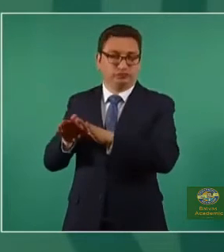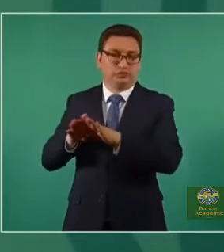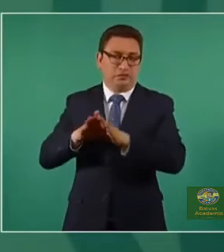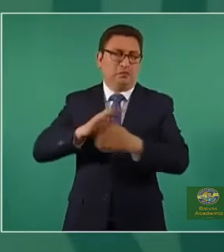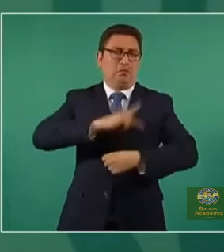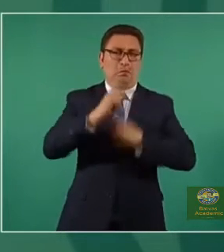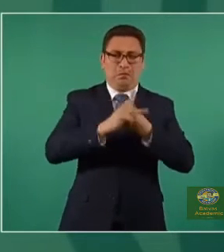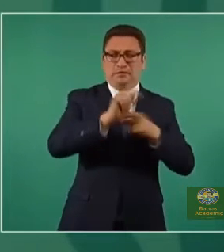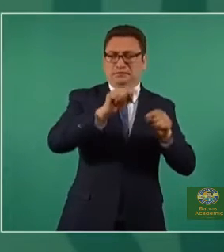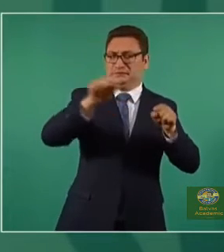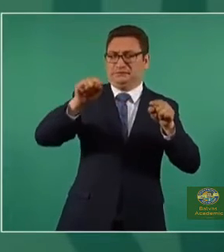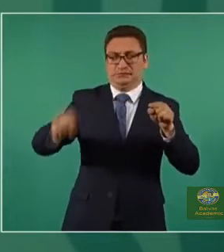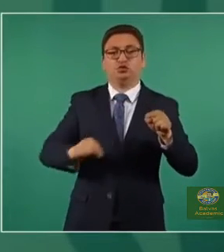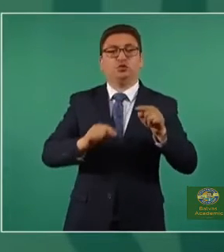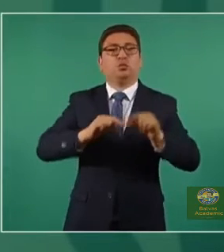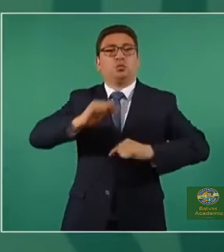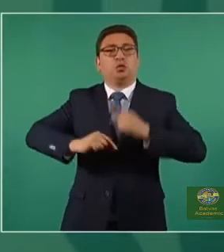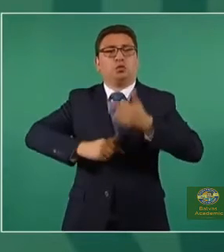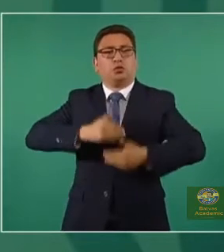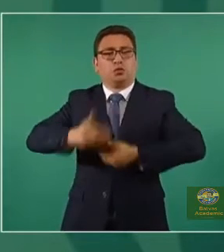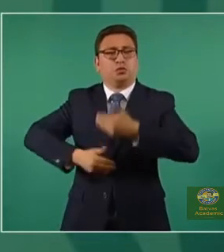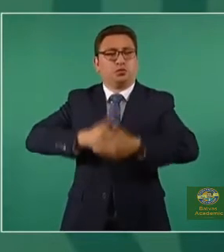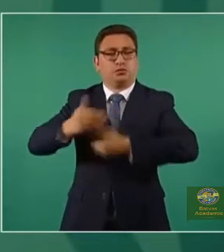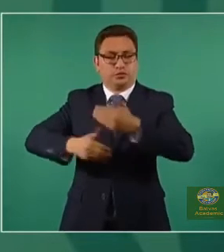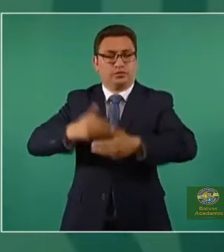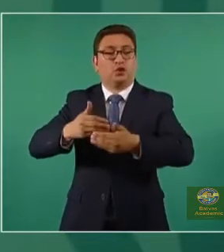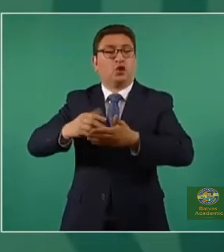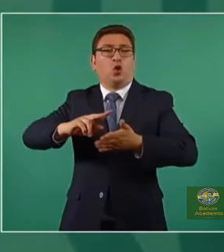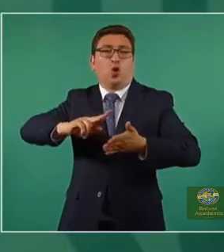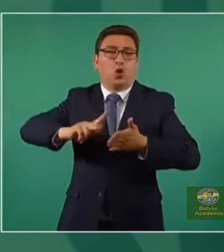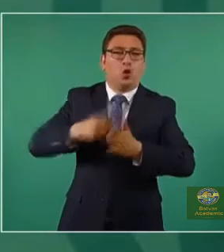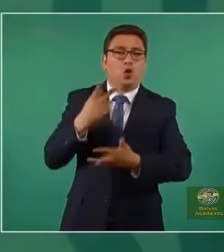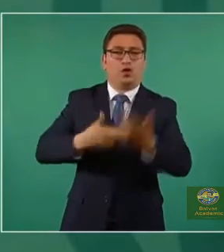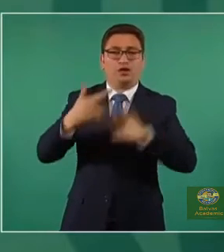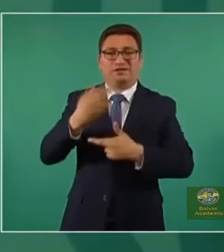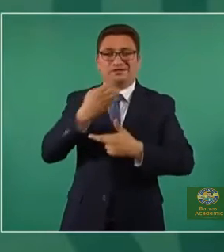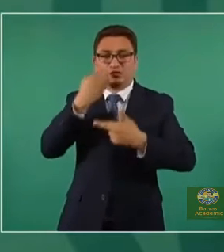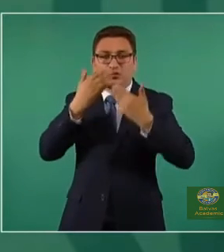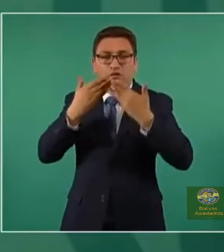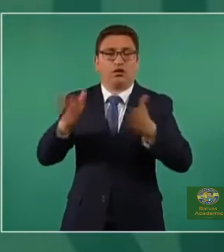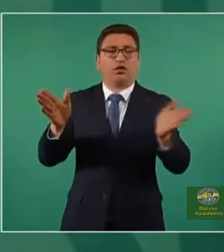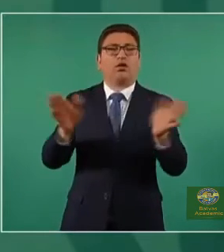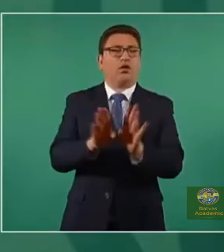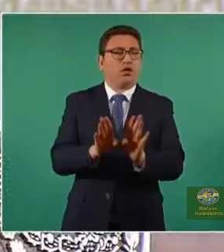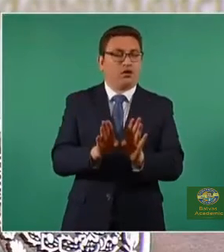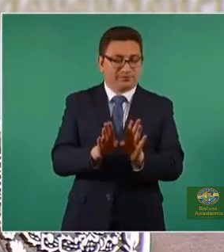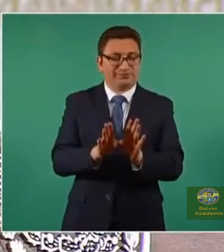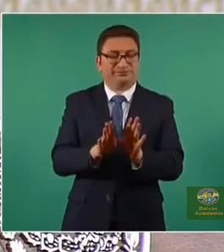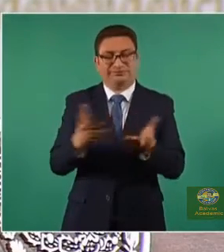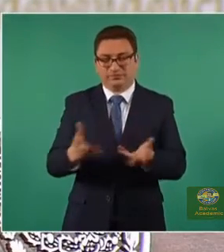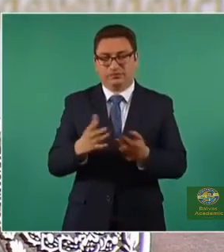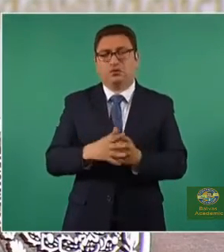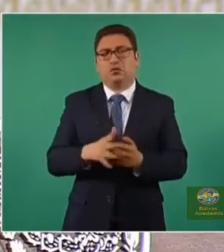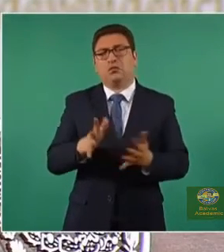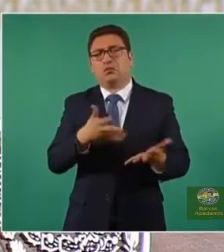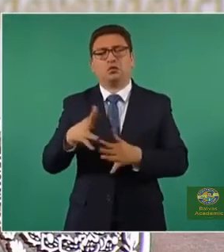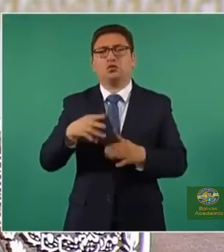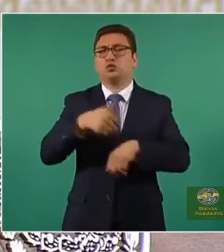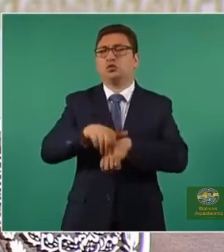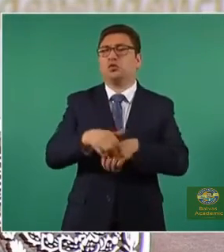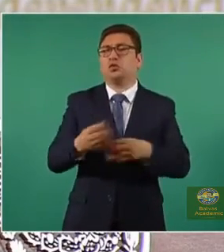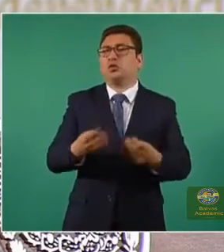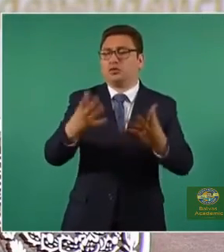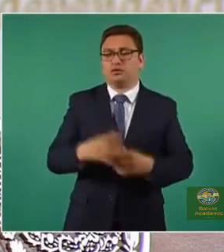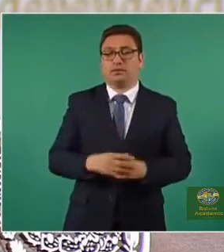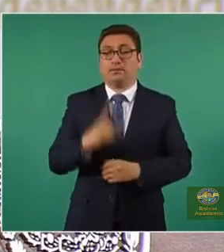países han tenido que recorrer el camino complejo de cómo volver a abrir las escuelas, ¿no? Para darles números concretos, tenemos